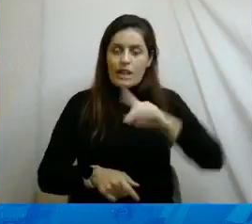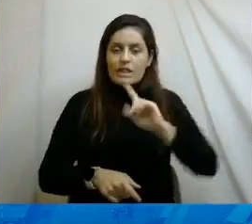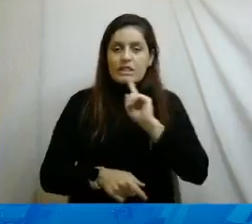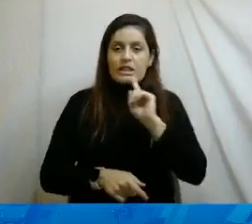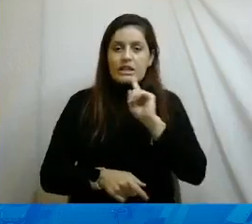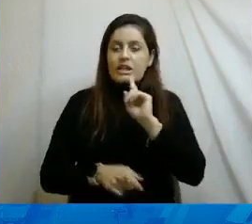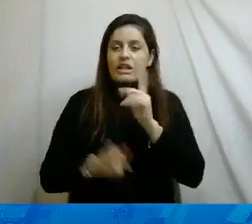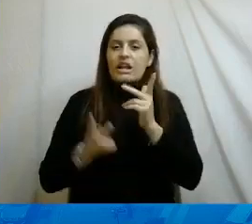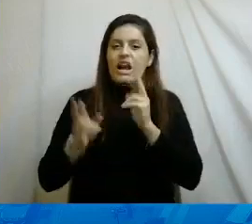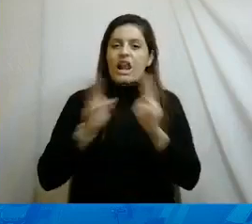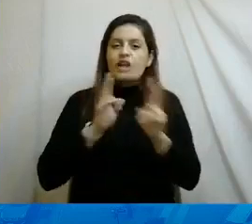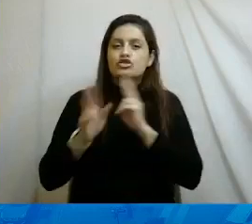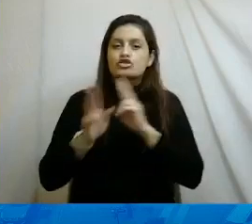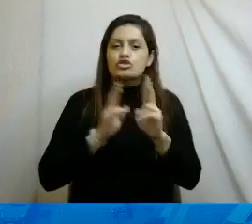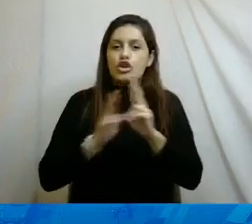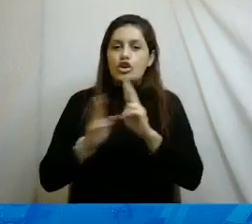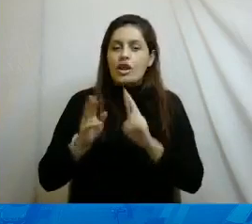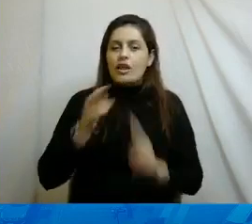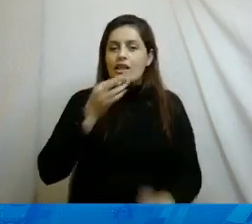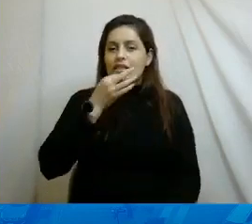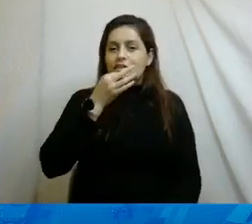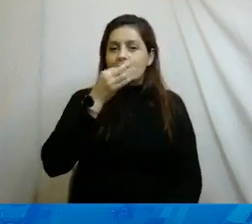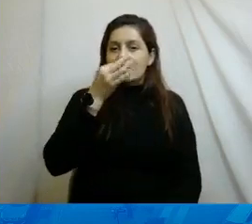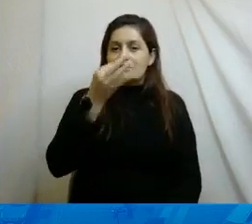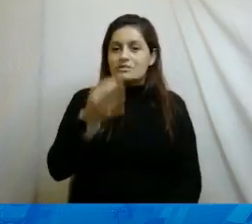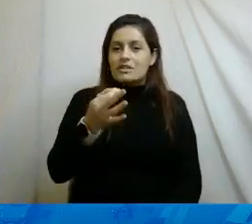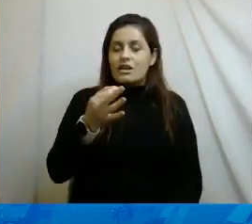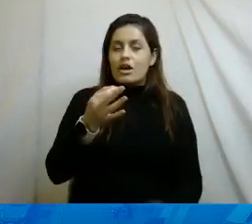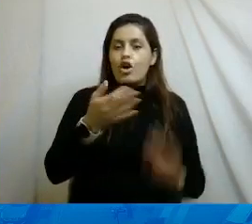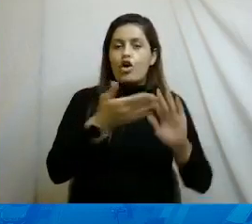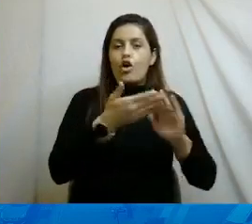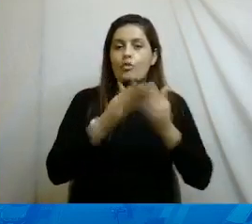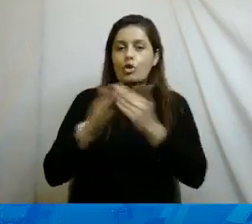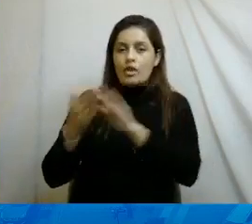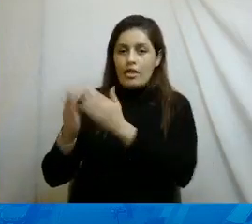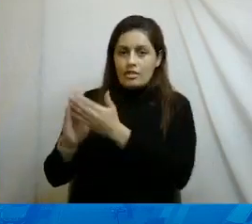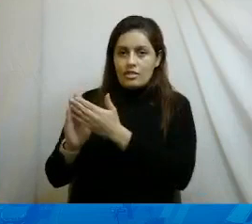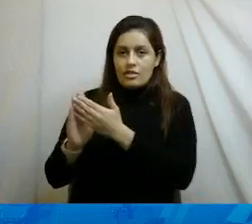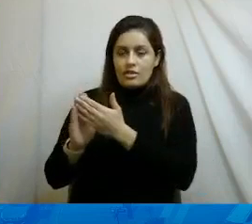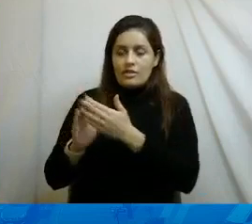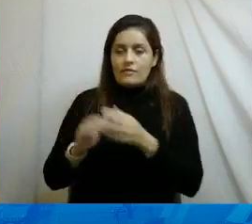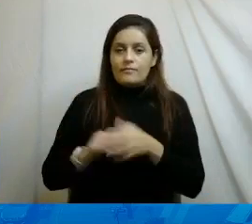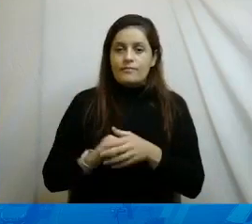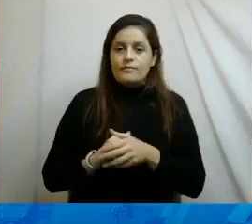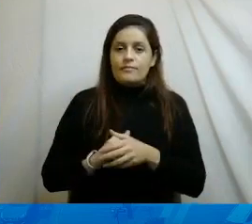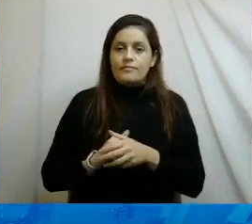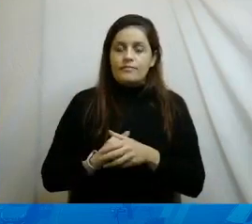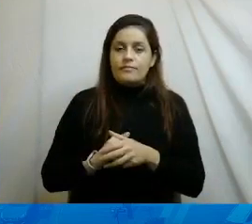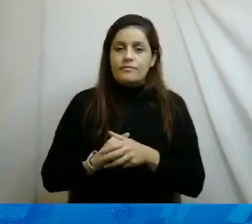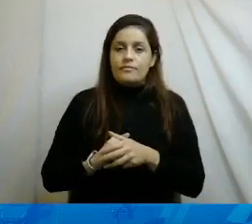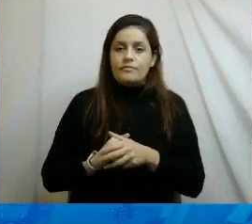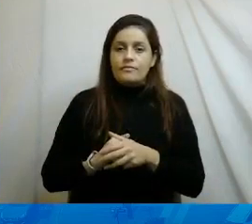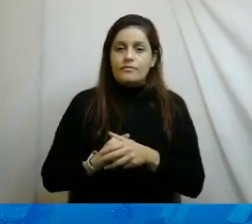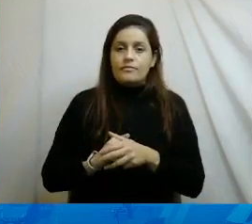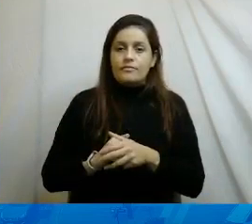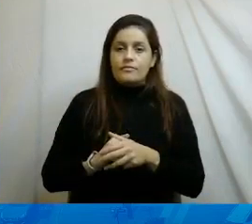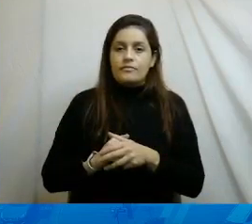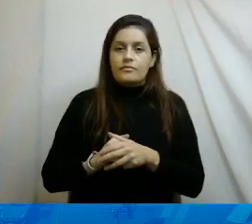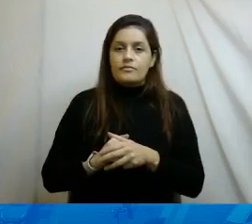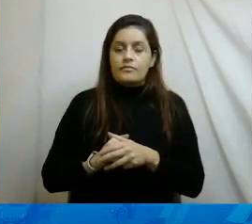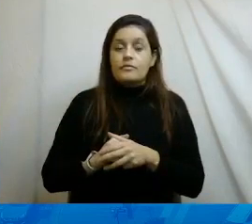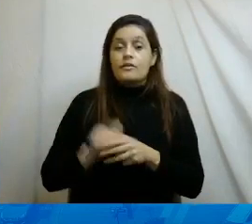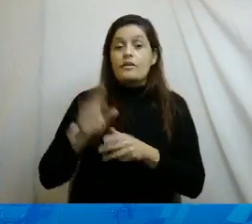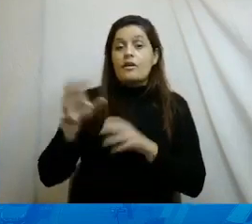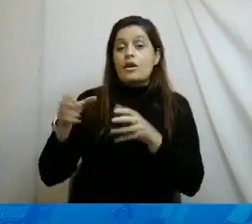con que se van a expresar a nivel de comunidad. De todas formas, el equipo